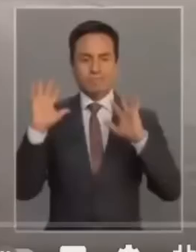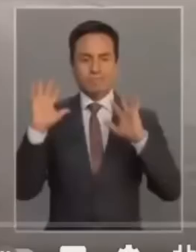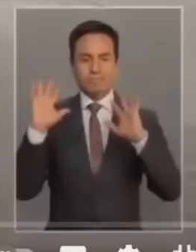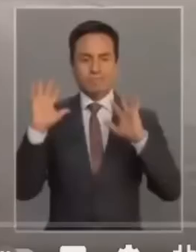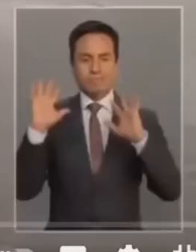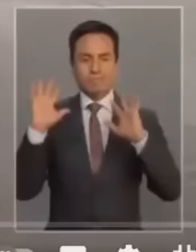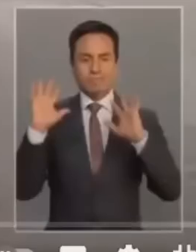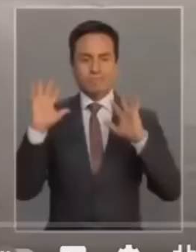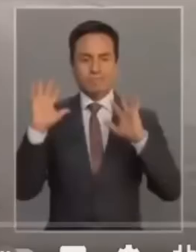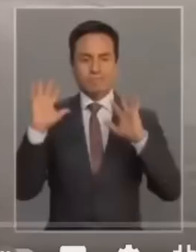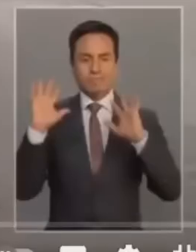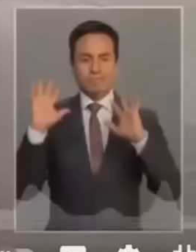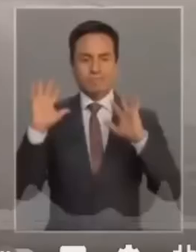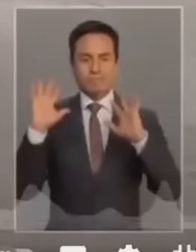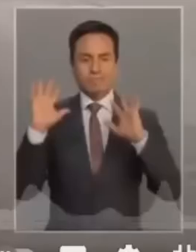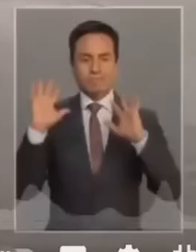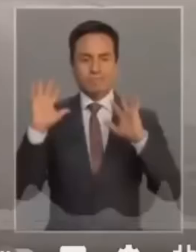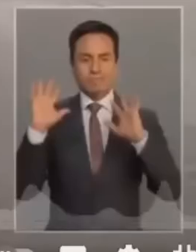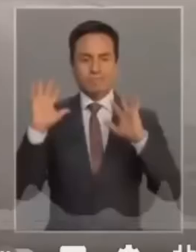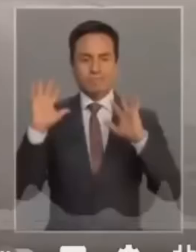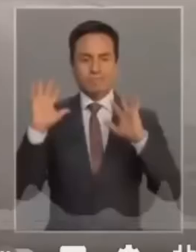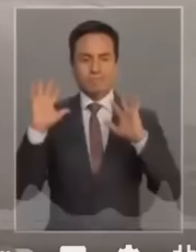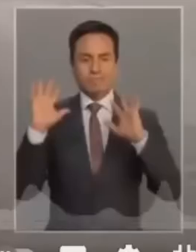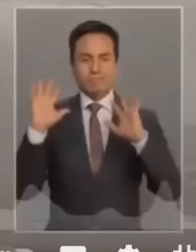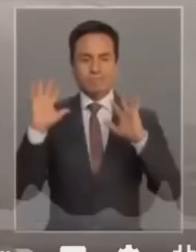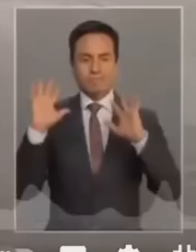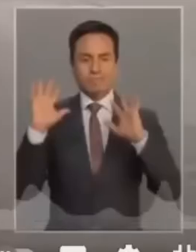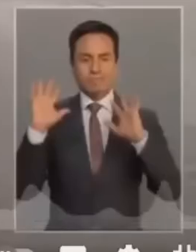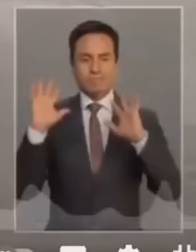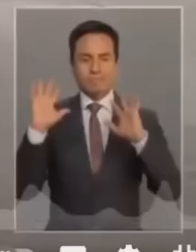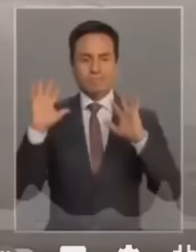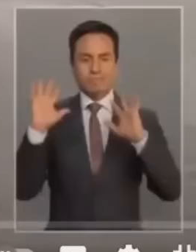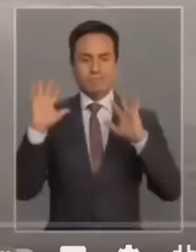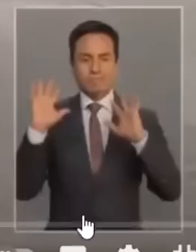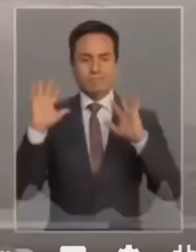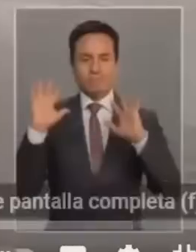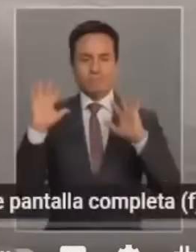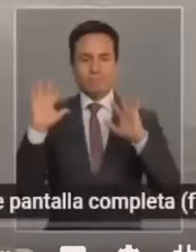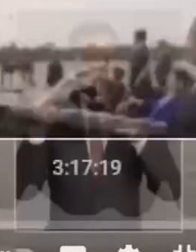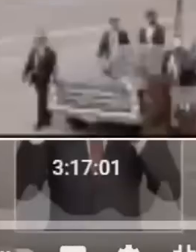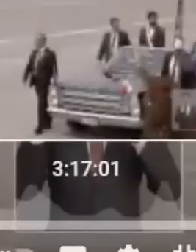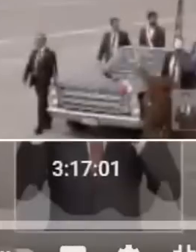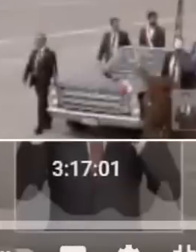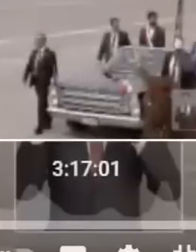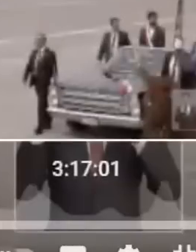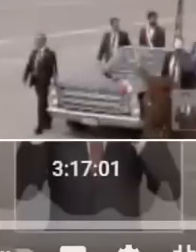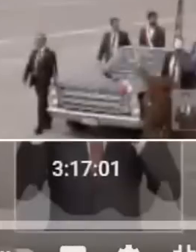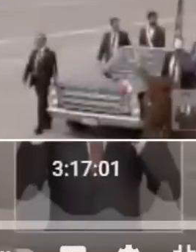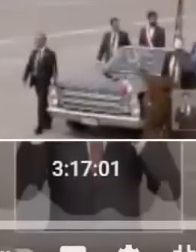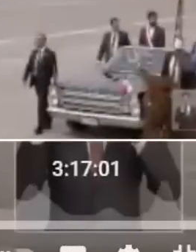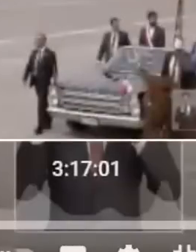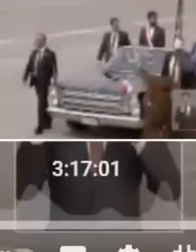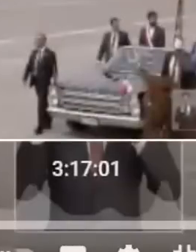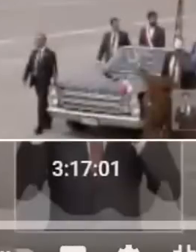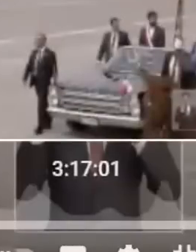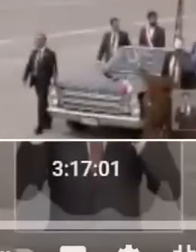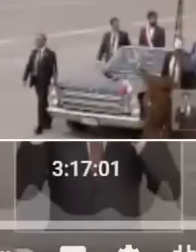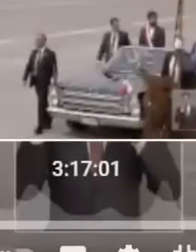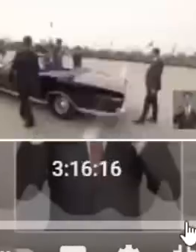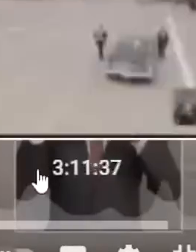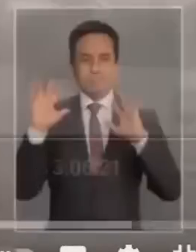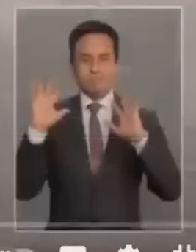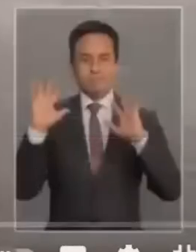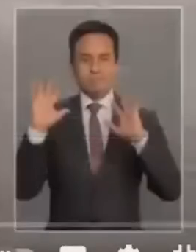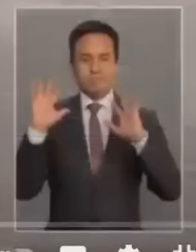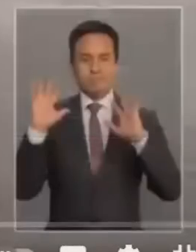impresionante, sí, que apenas vamos por la hora 34 y este desfile dura 3 horas con